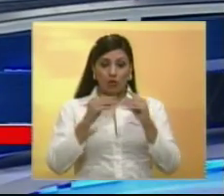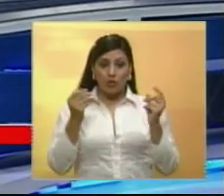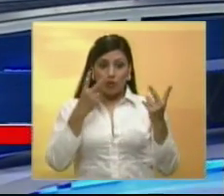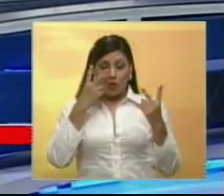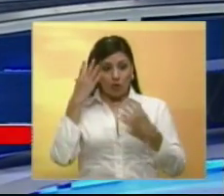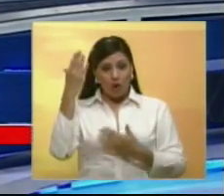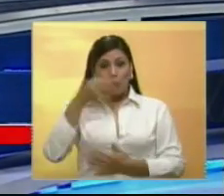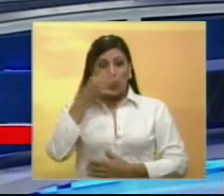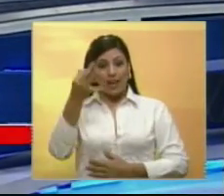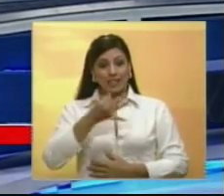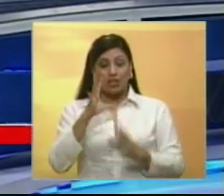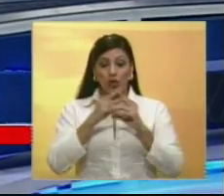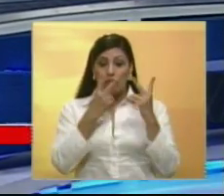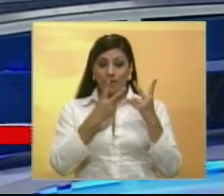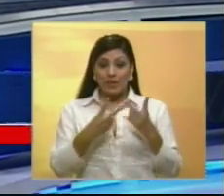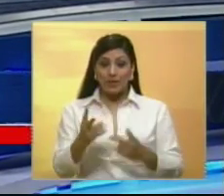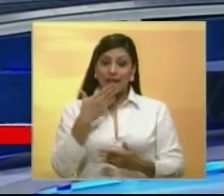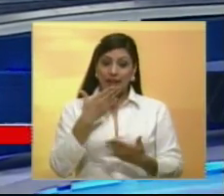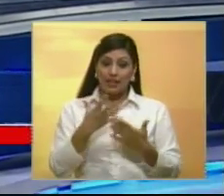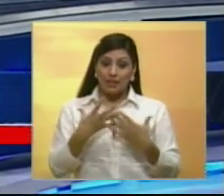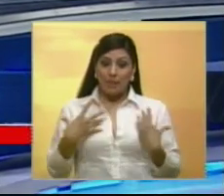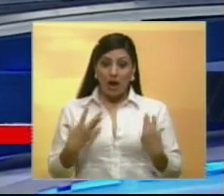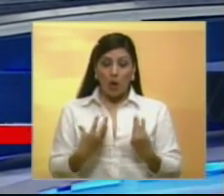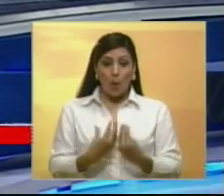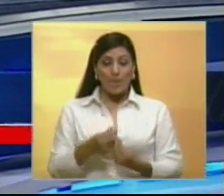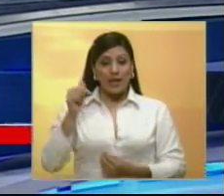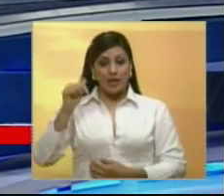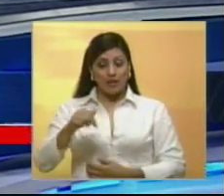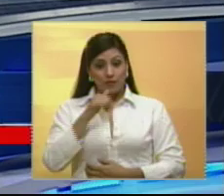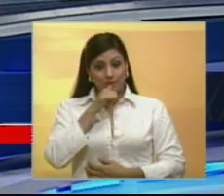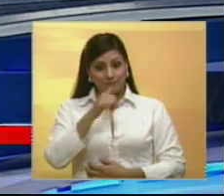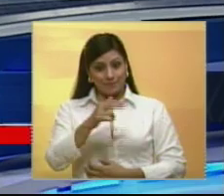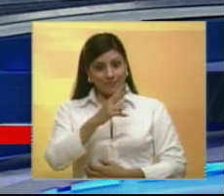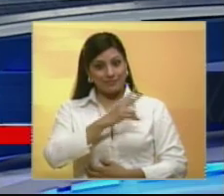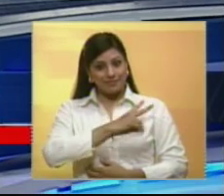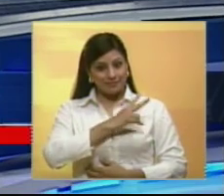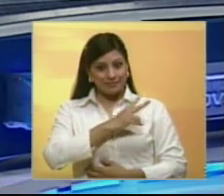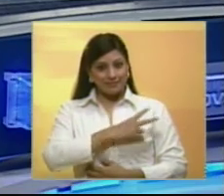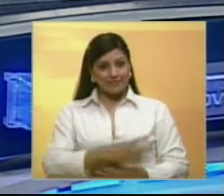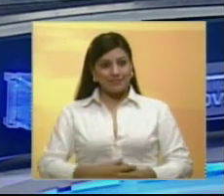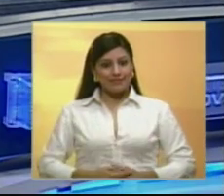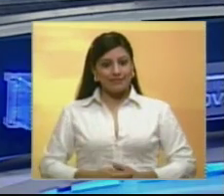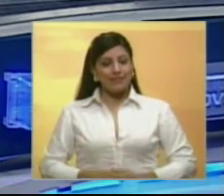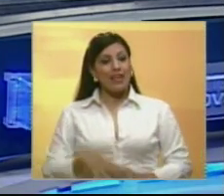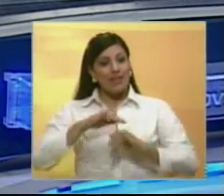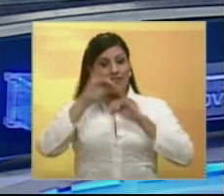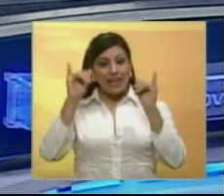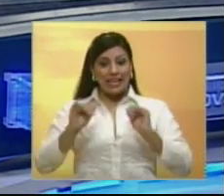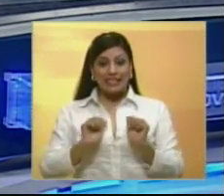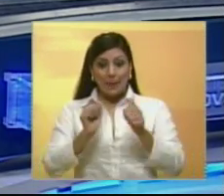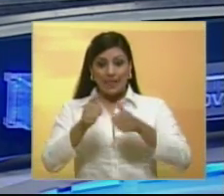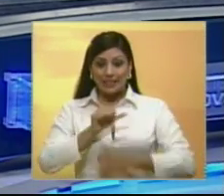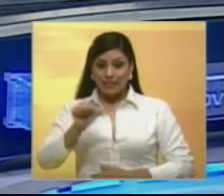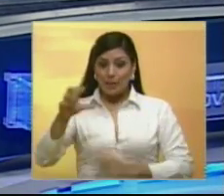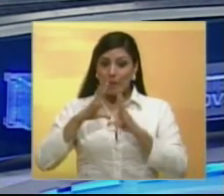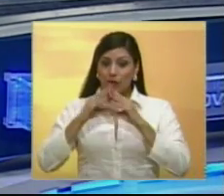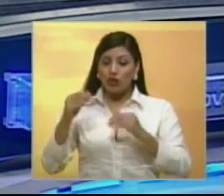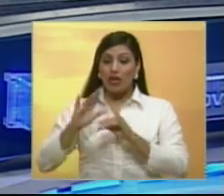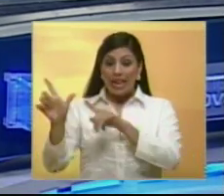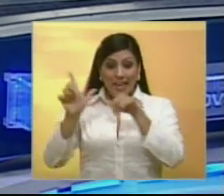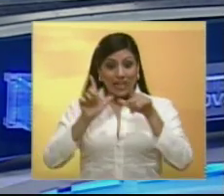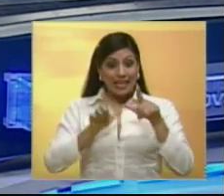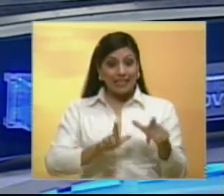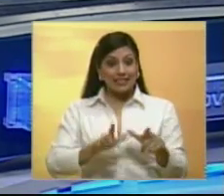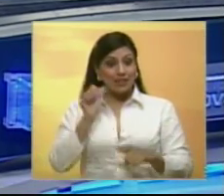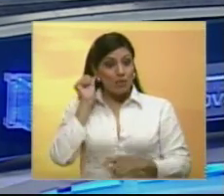¿Qué tal, amigos? Muy buenas tardes. Gracias por acompañarnos en la presente emisión de su noticiero Venevisión. Feliz inicio de semana para todos. Ya estamos